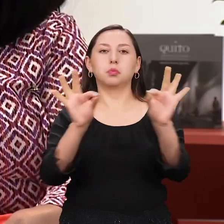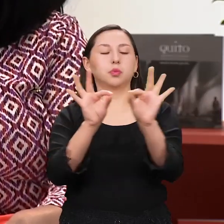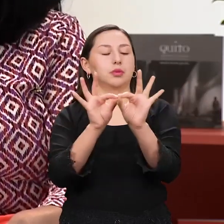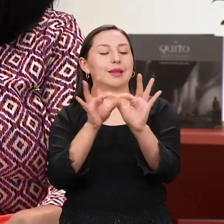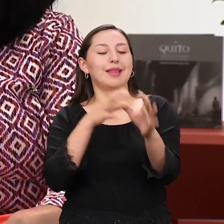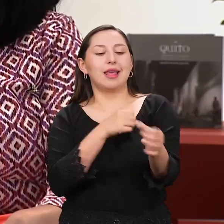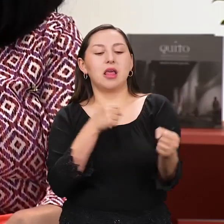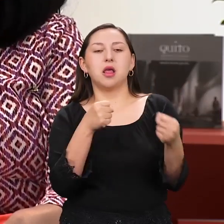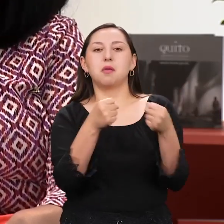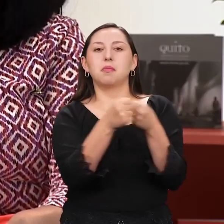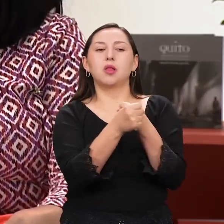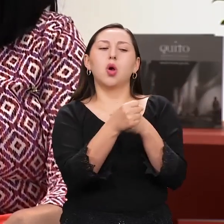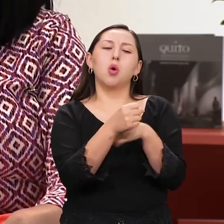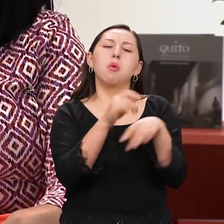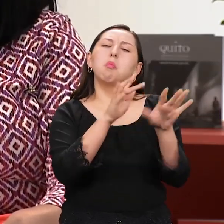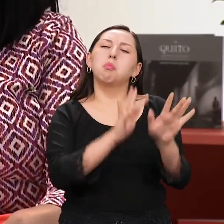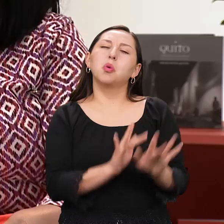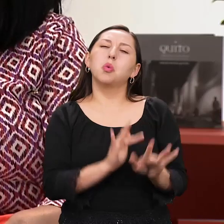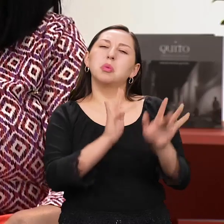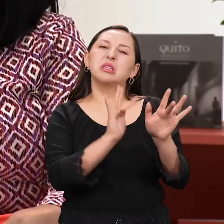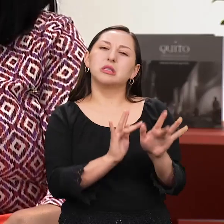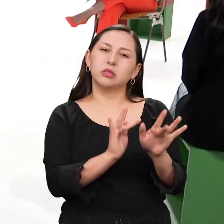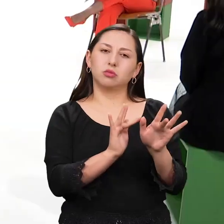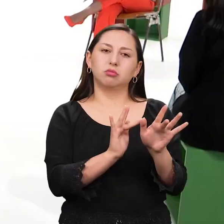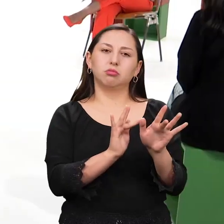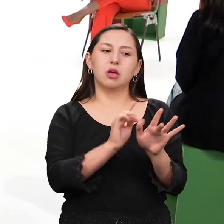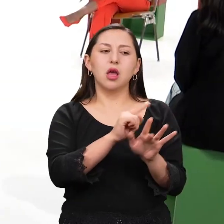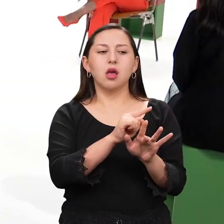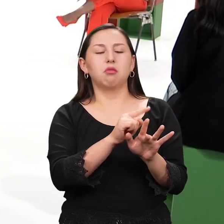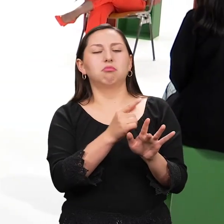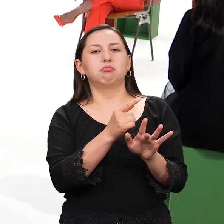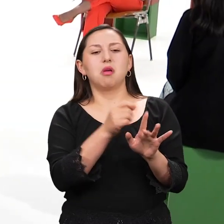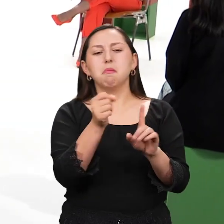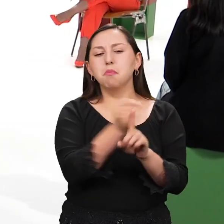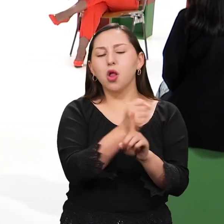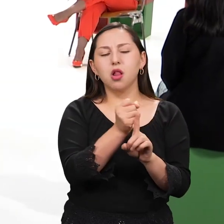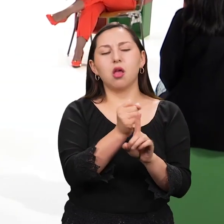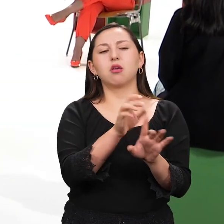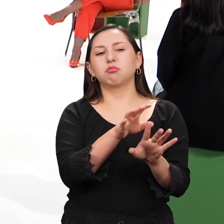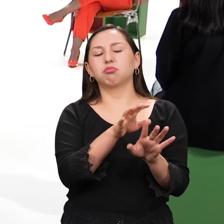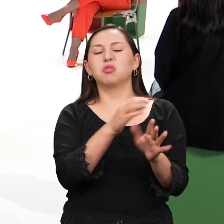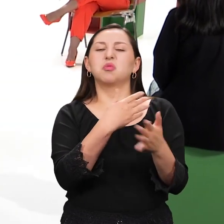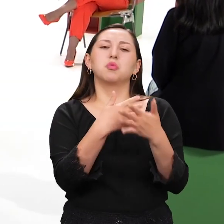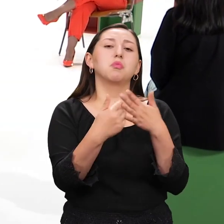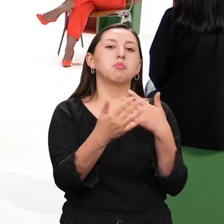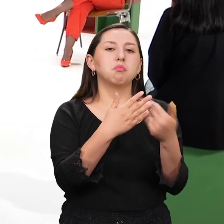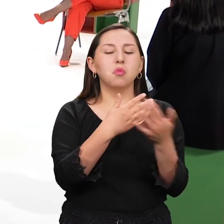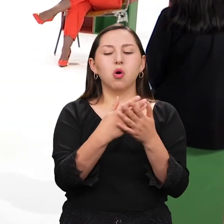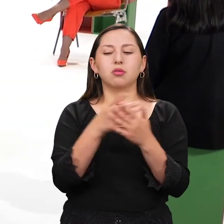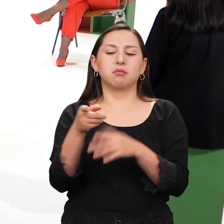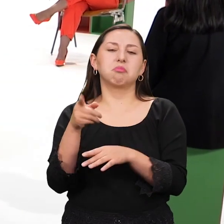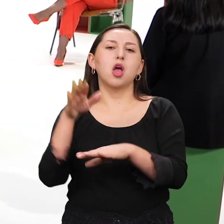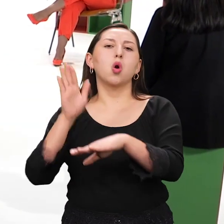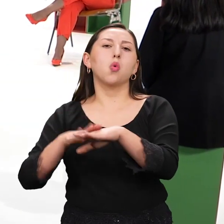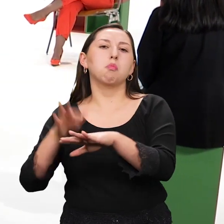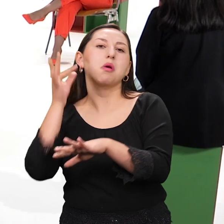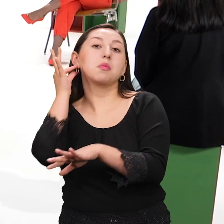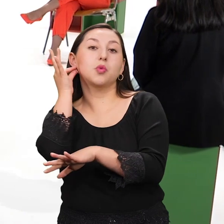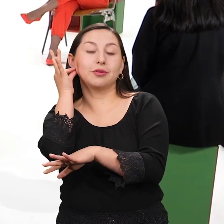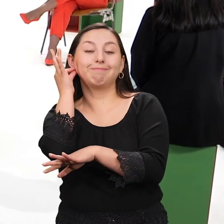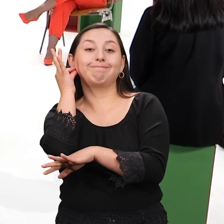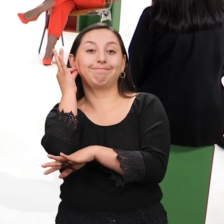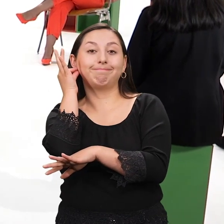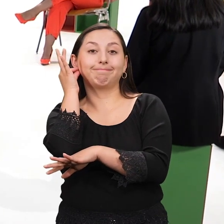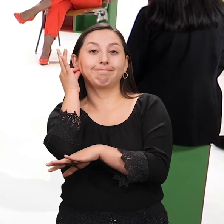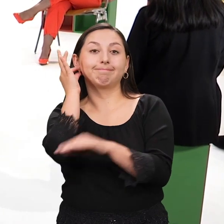Y esa especie de lástima, nostalgia o misericordia con la persona agresora. Eso, entre otros hallazgos que creo que nos ayudan a elevar el